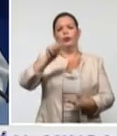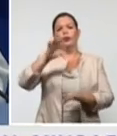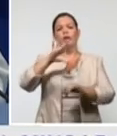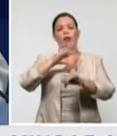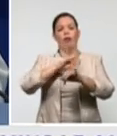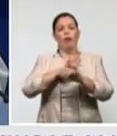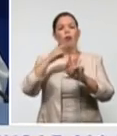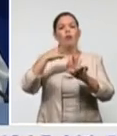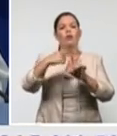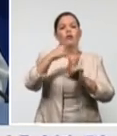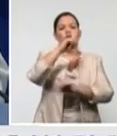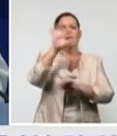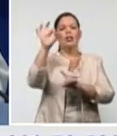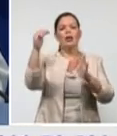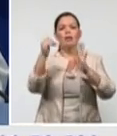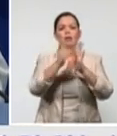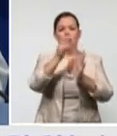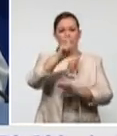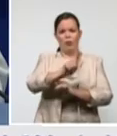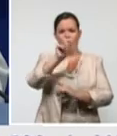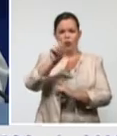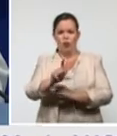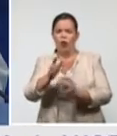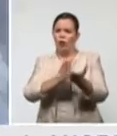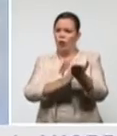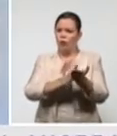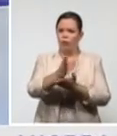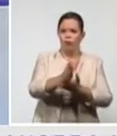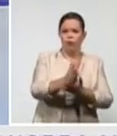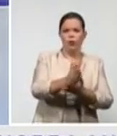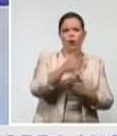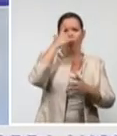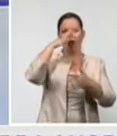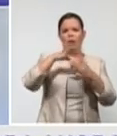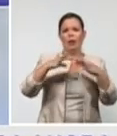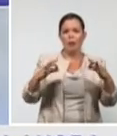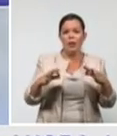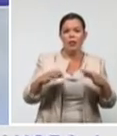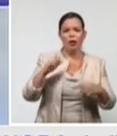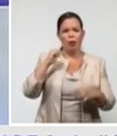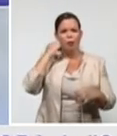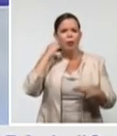100.000 habitantes se mantiene Artemisa con la más elevada,